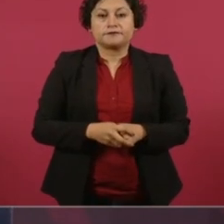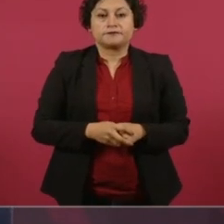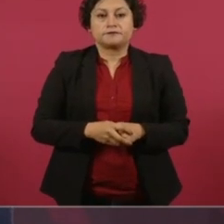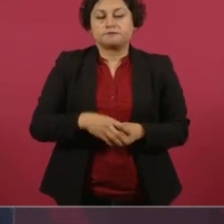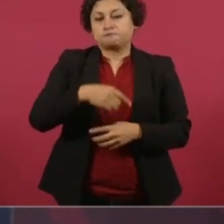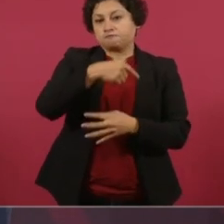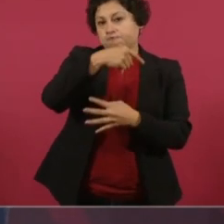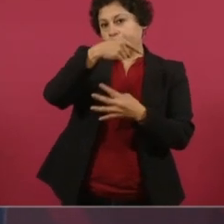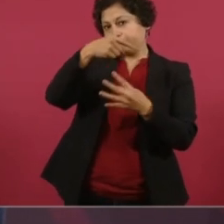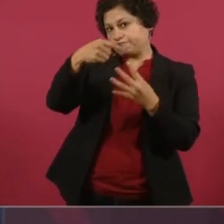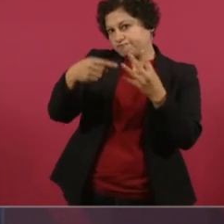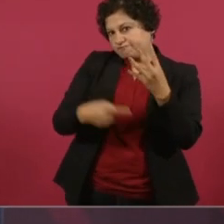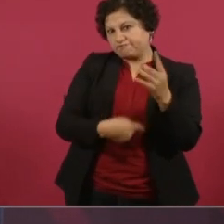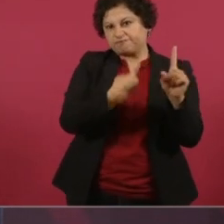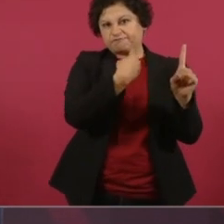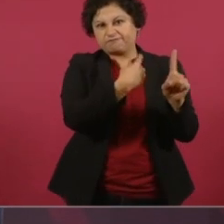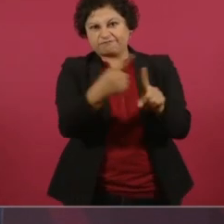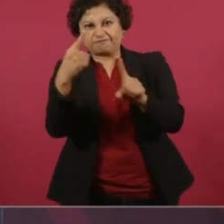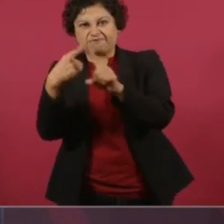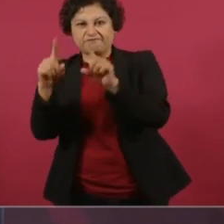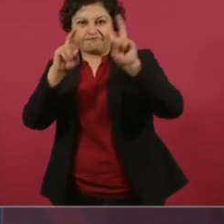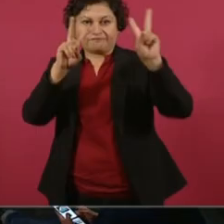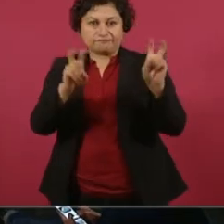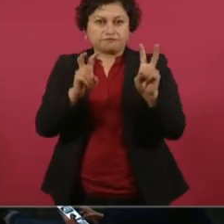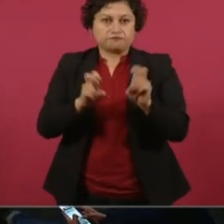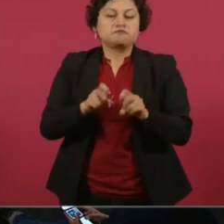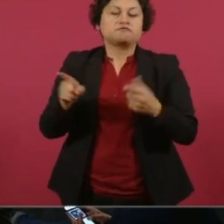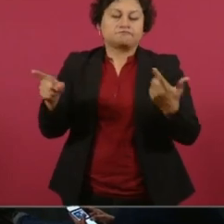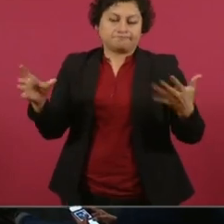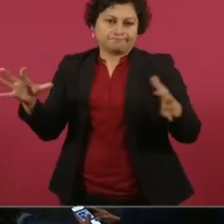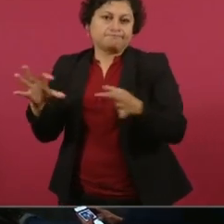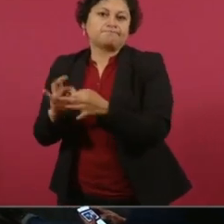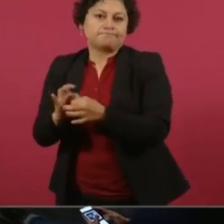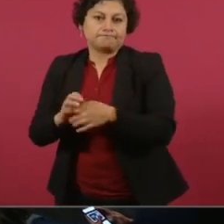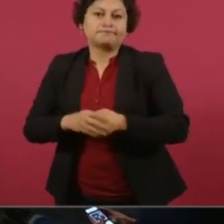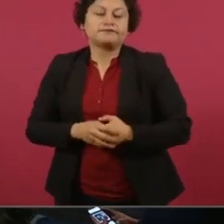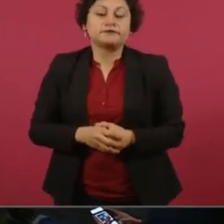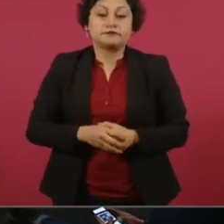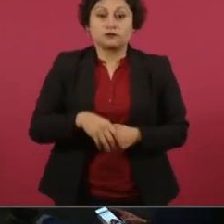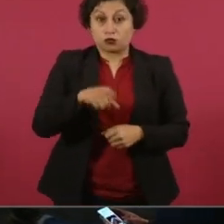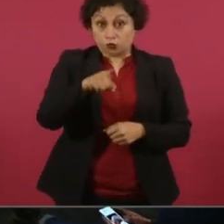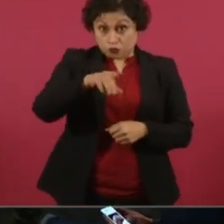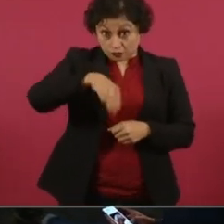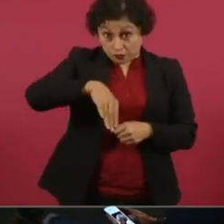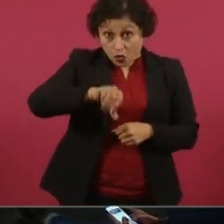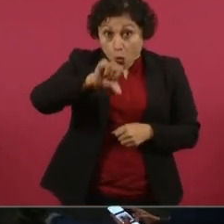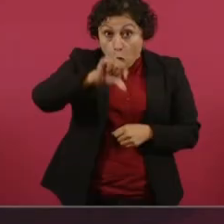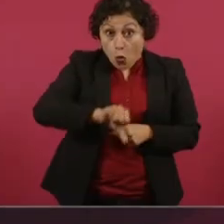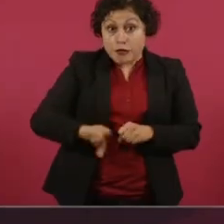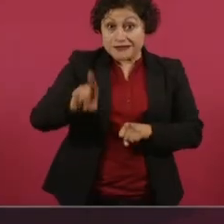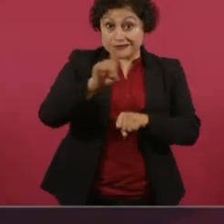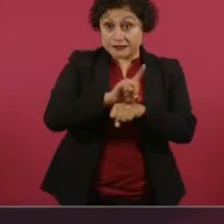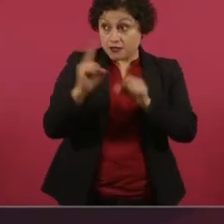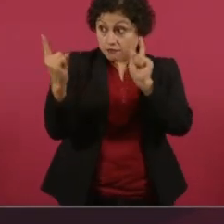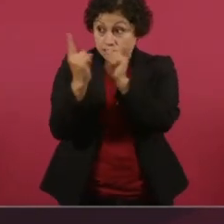en todo. ¿Va a hablar con él el día de hoy? Sí, es muy probable. Lo que pasa